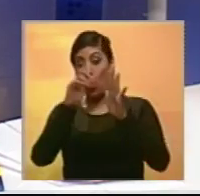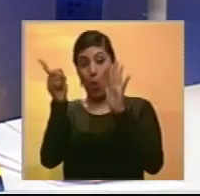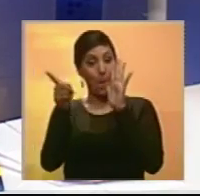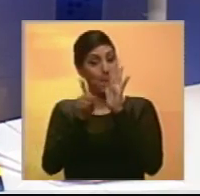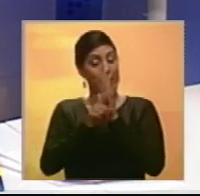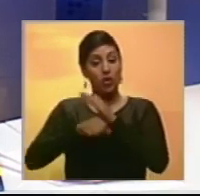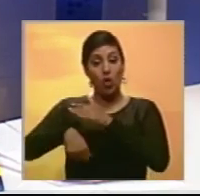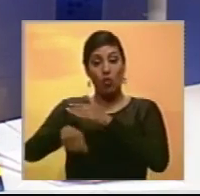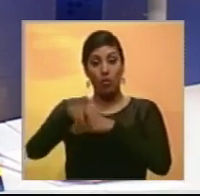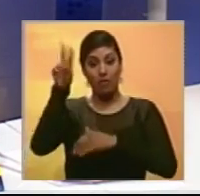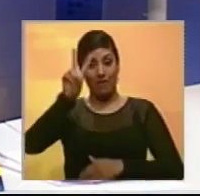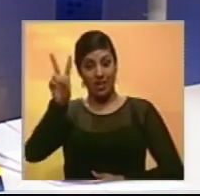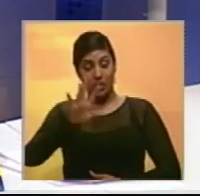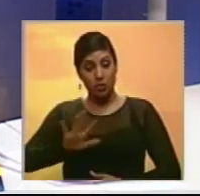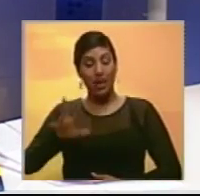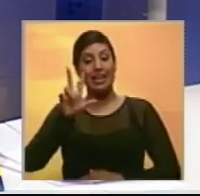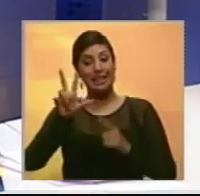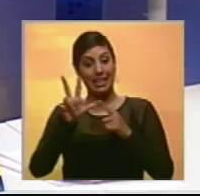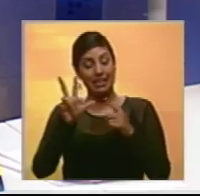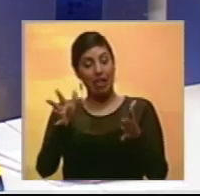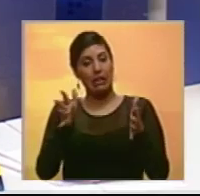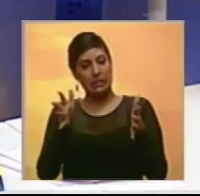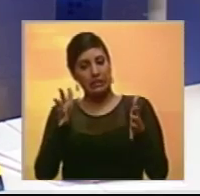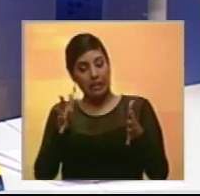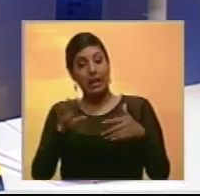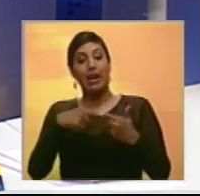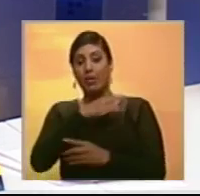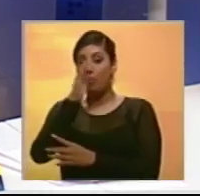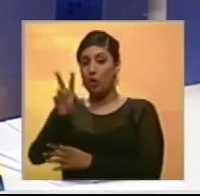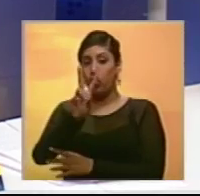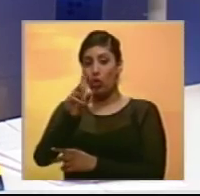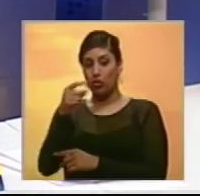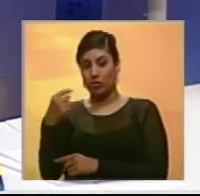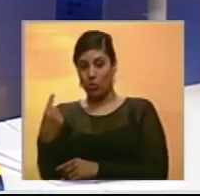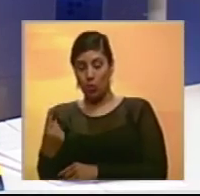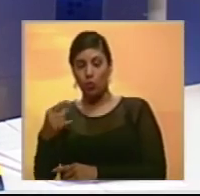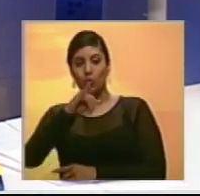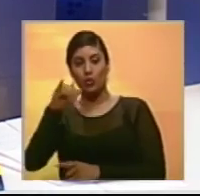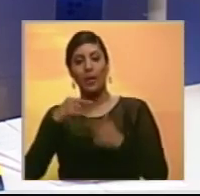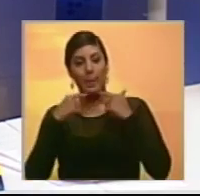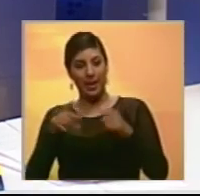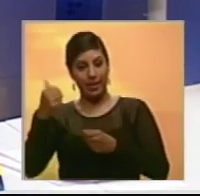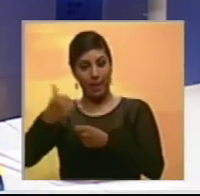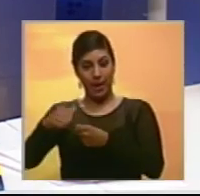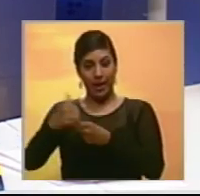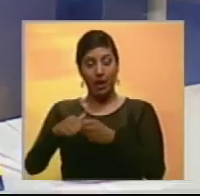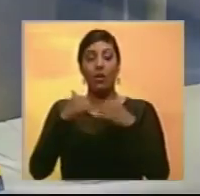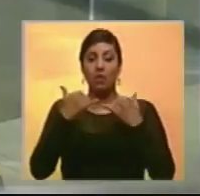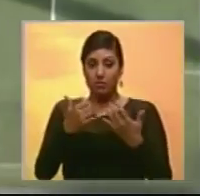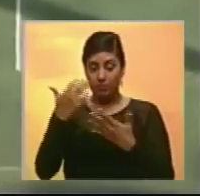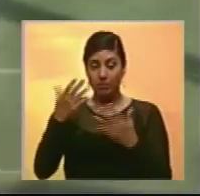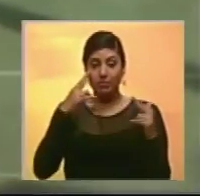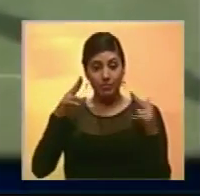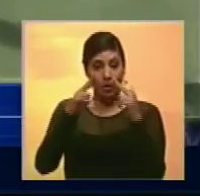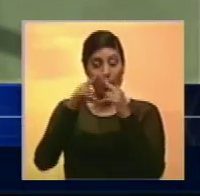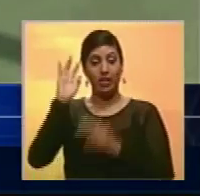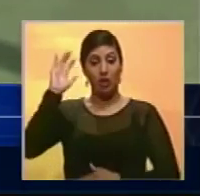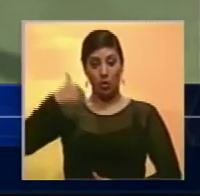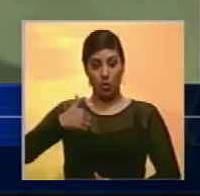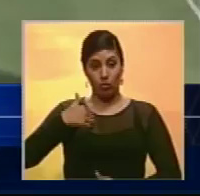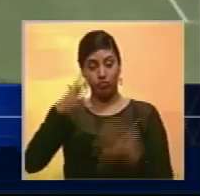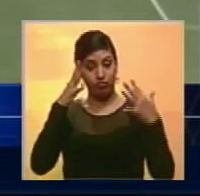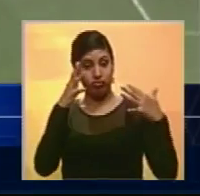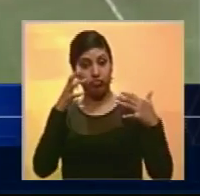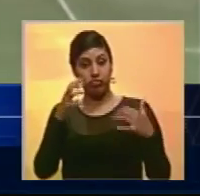absoluto del fútbol nacional por tercera vez y tras vencer 2-1 al Zulia en Maracaibo. En la primera mitad del encuentro, el argentino